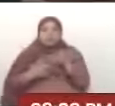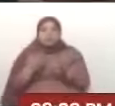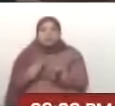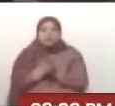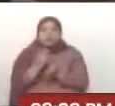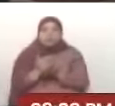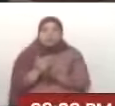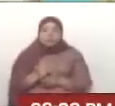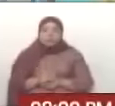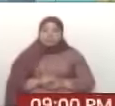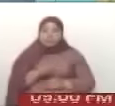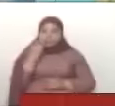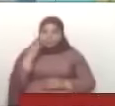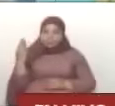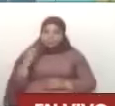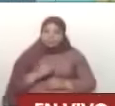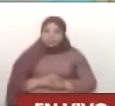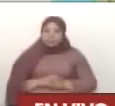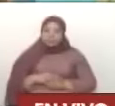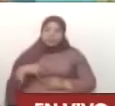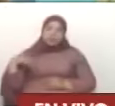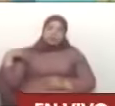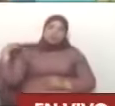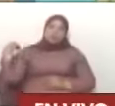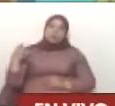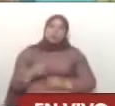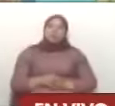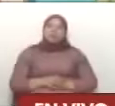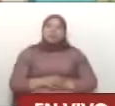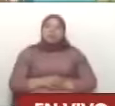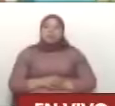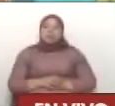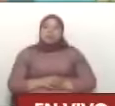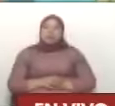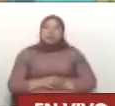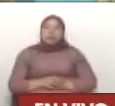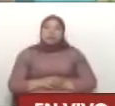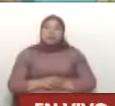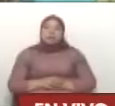aquí, ya para terminar este segmento